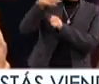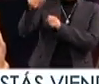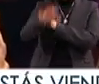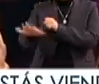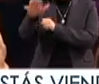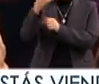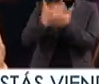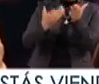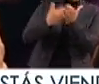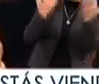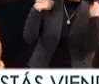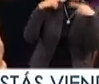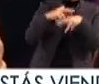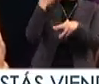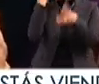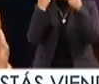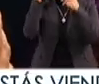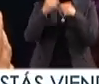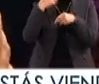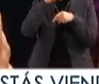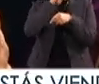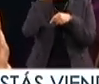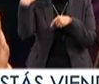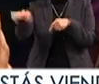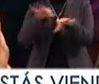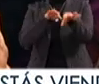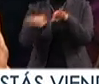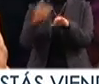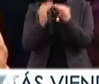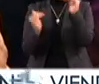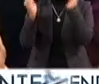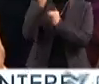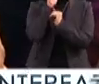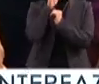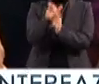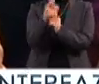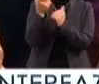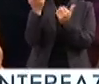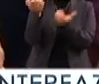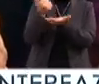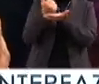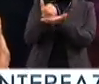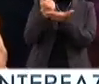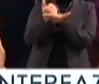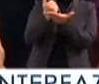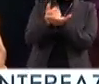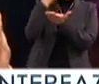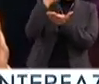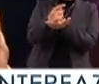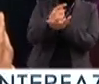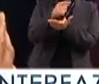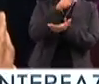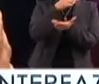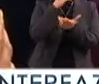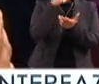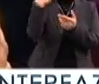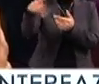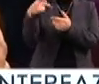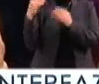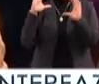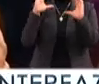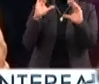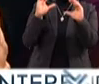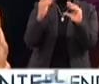son las áreas de oportunidad de las maestras y los medios para mejorar su desempeño, y con ello para mejorar también su